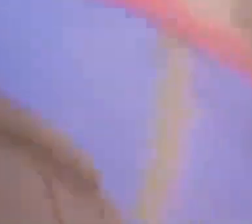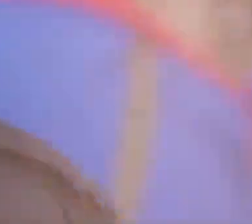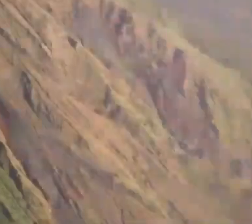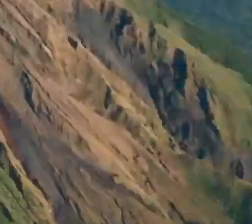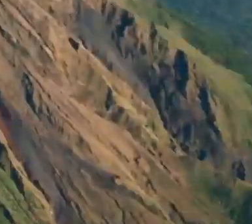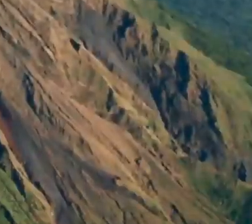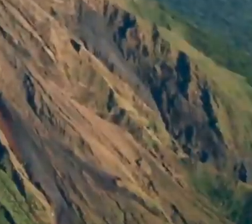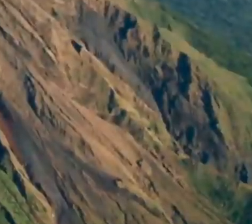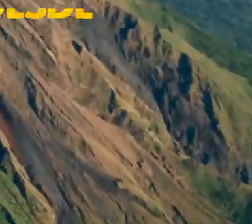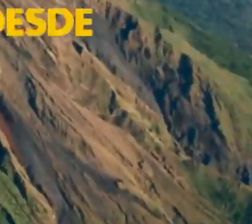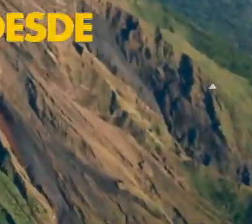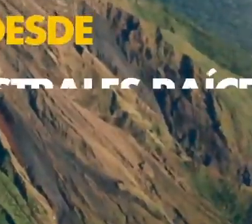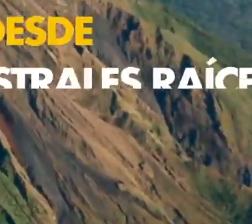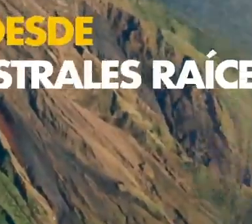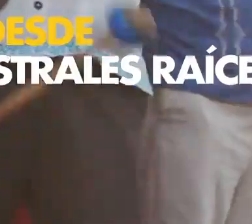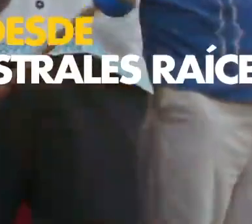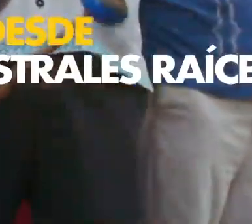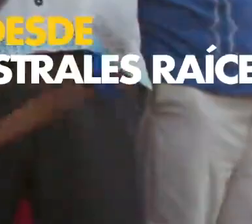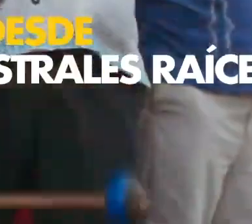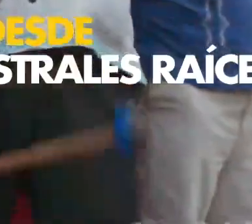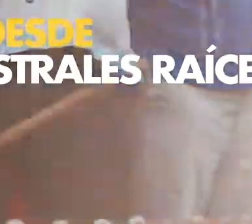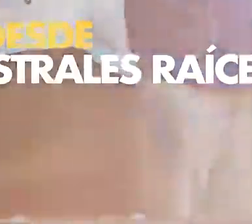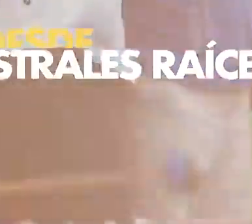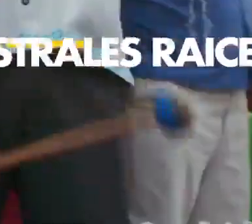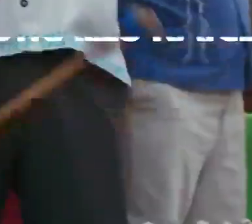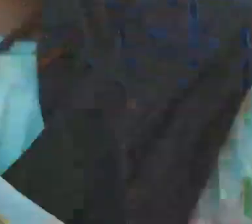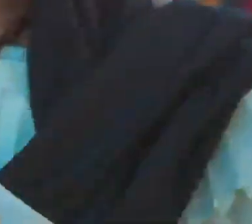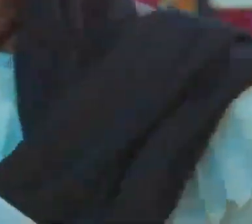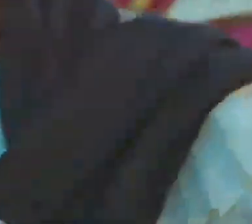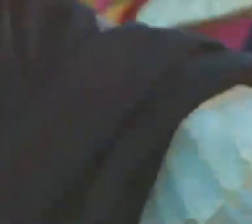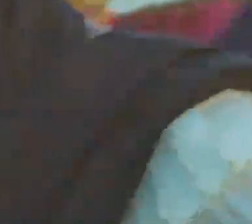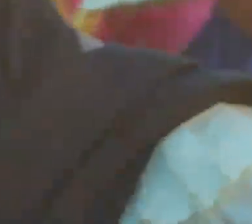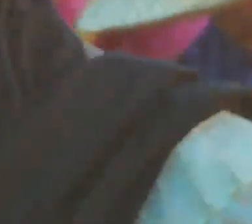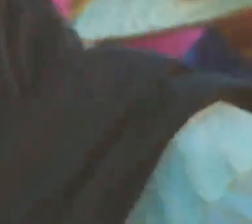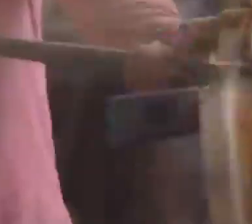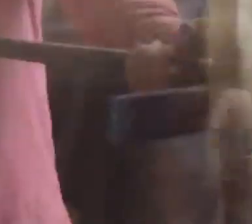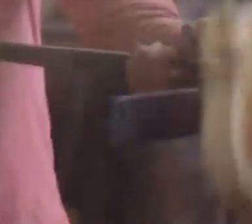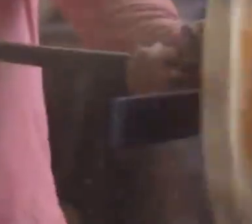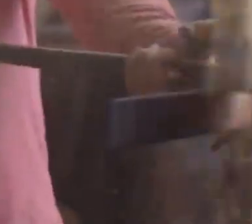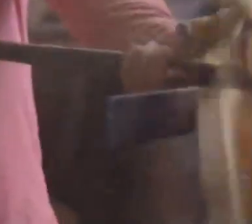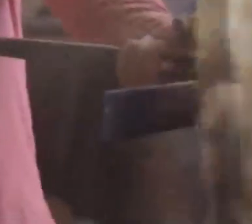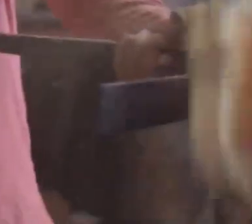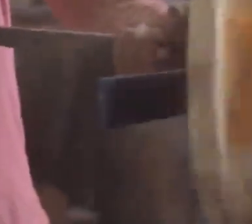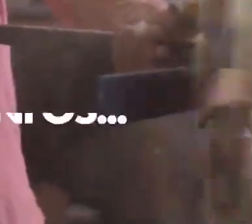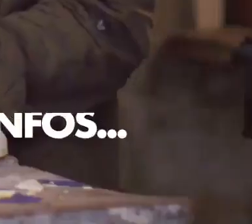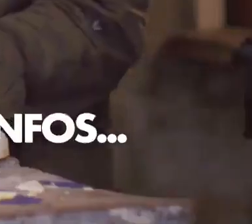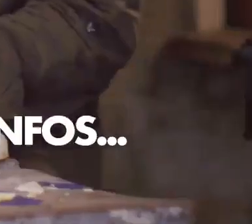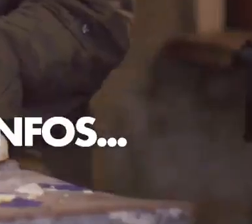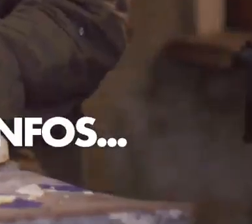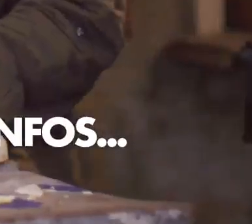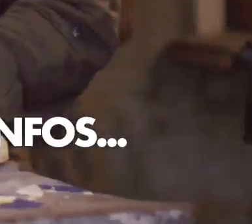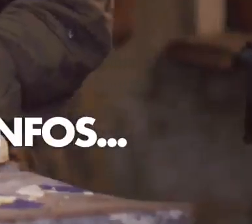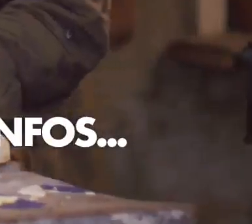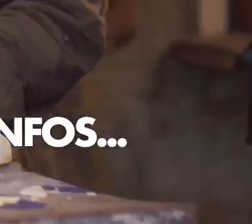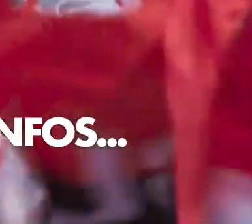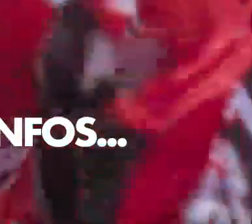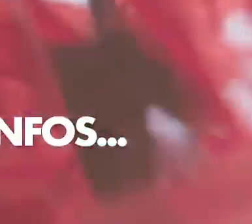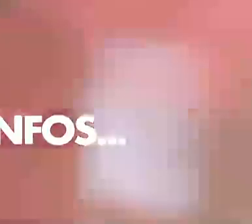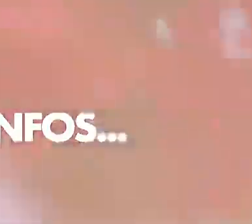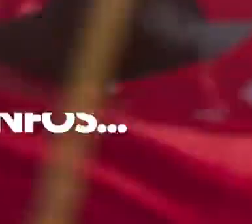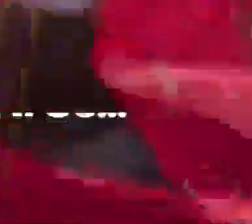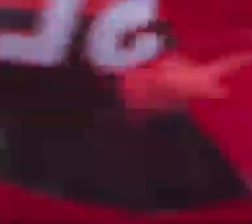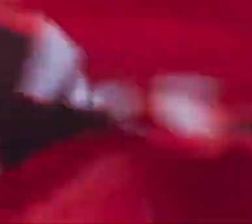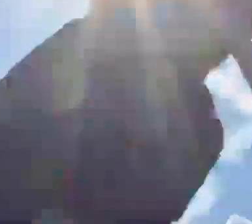Monimbo es Nicaragua libre, que desde ancestrales raíces celebra la valentía histórica de todas las batallas, todos